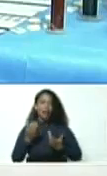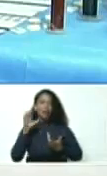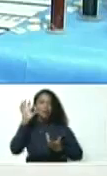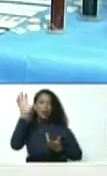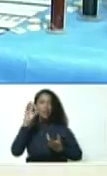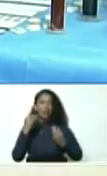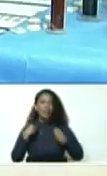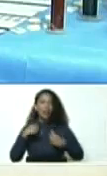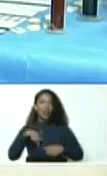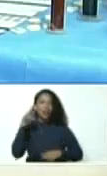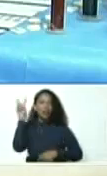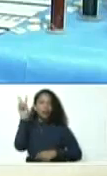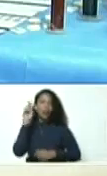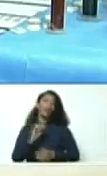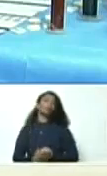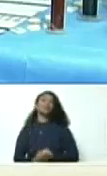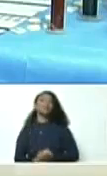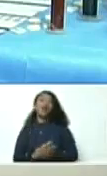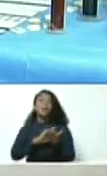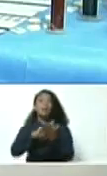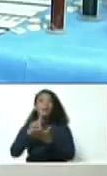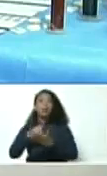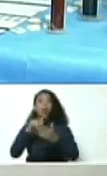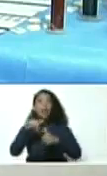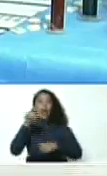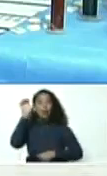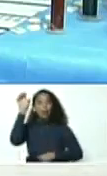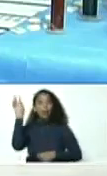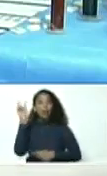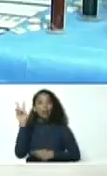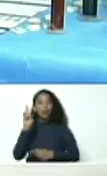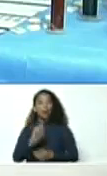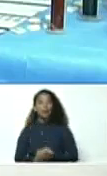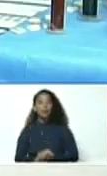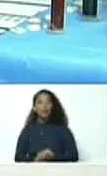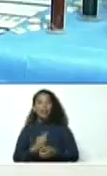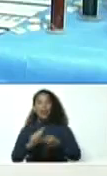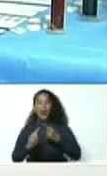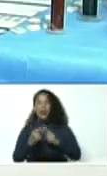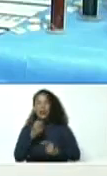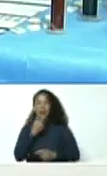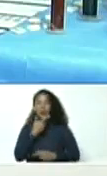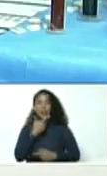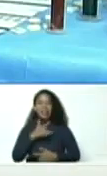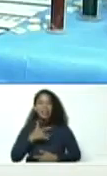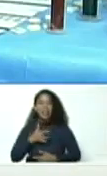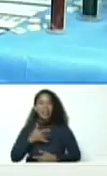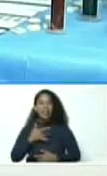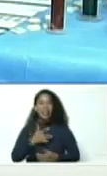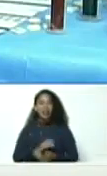Venezuela, miembro de la patria venezolana. Qué cosa más bonita sentirse